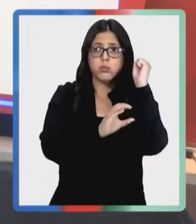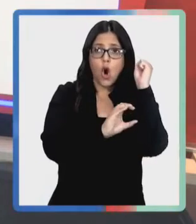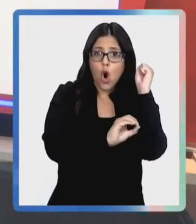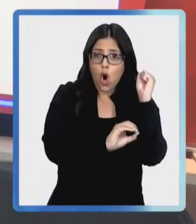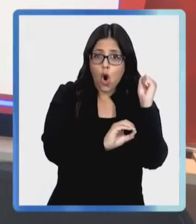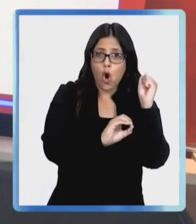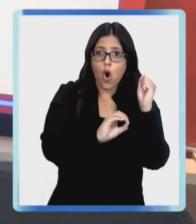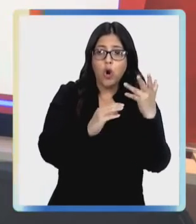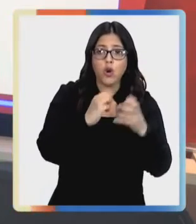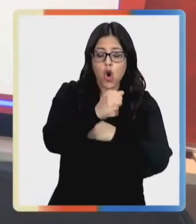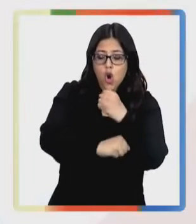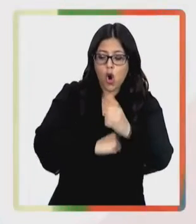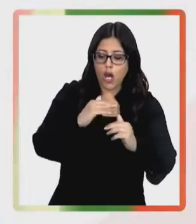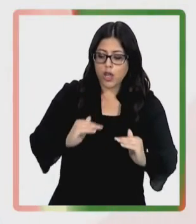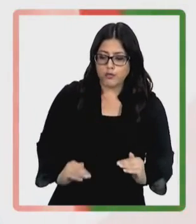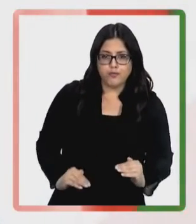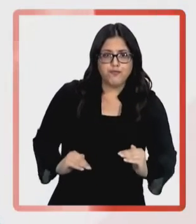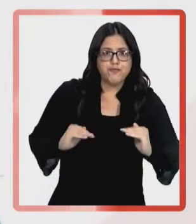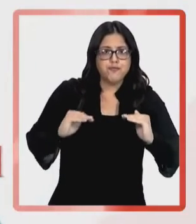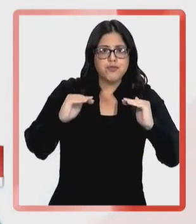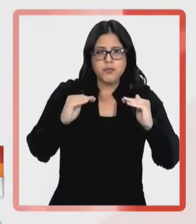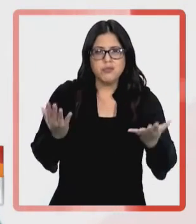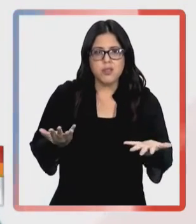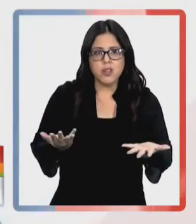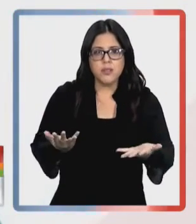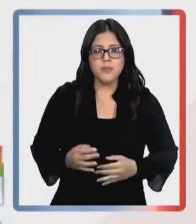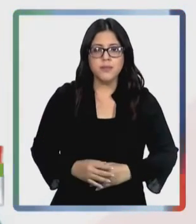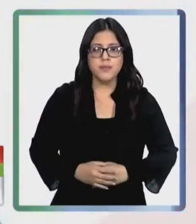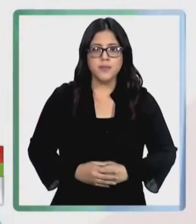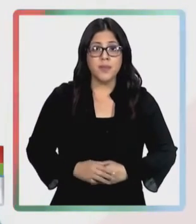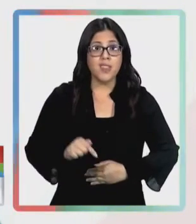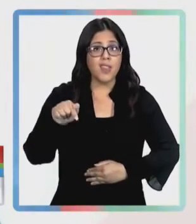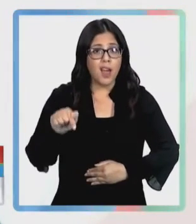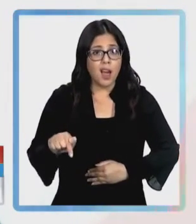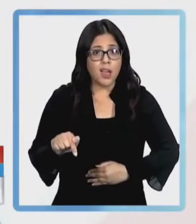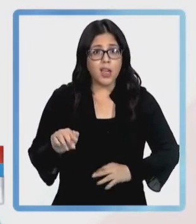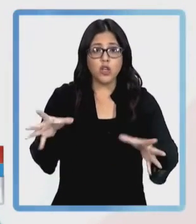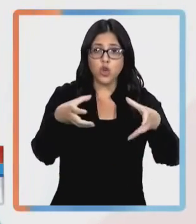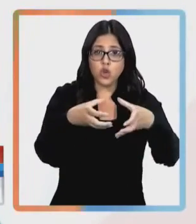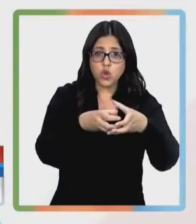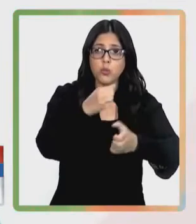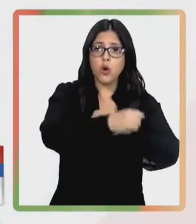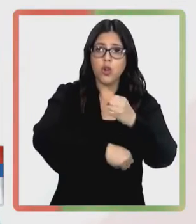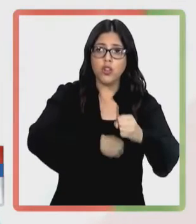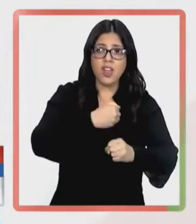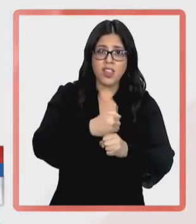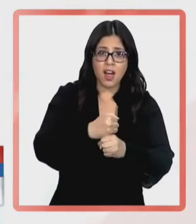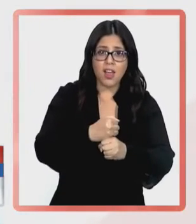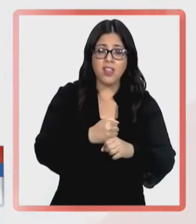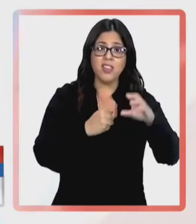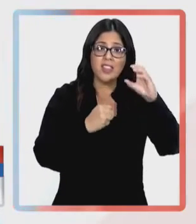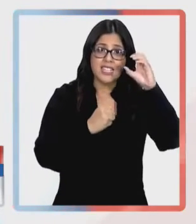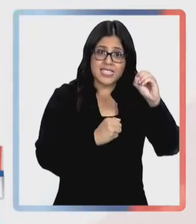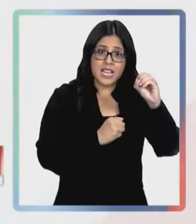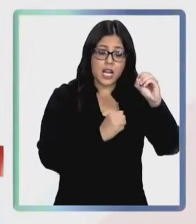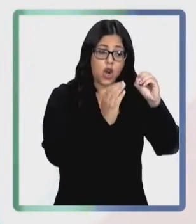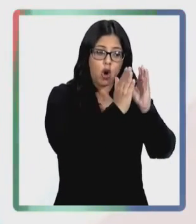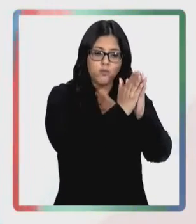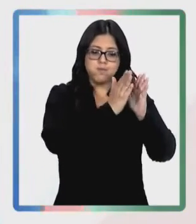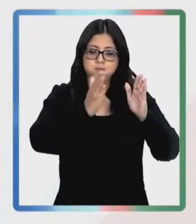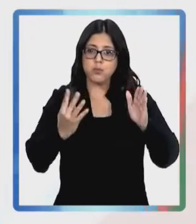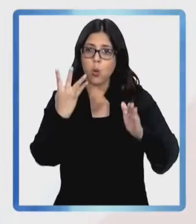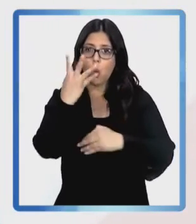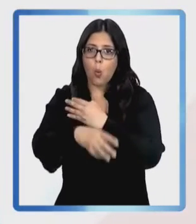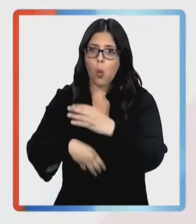años aproximadamente. En general, uno habla de grupos etarios, el primer grupo etario es de 0 a 4 años. Ese